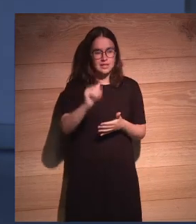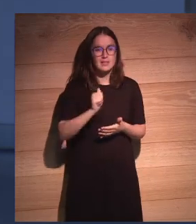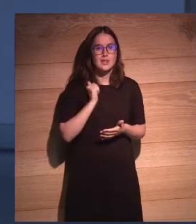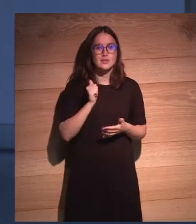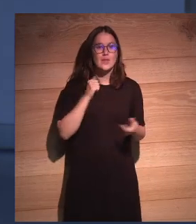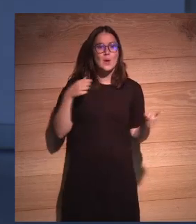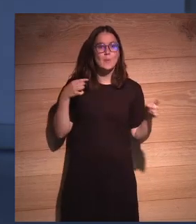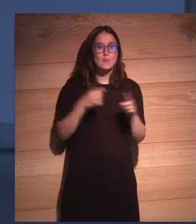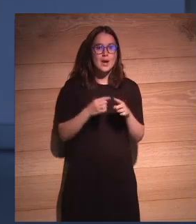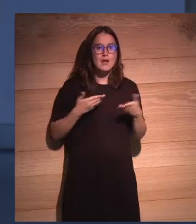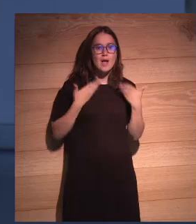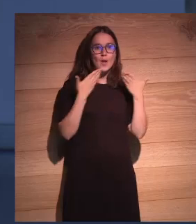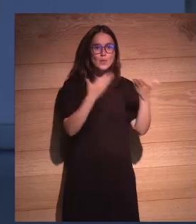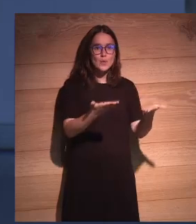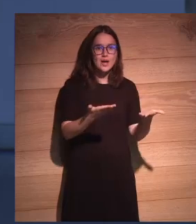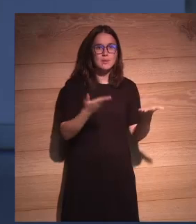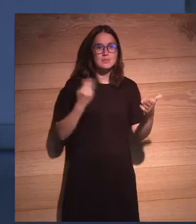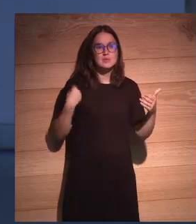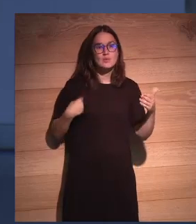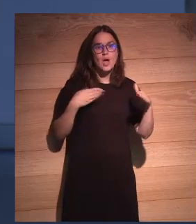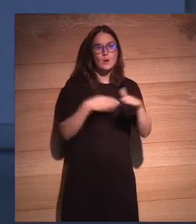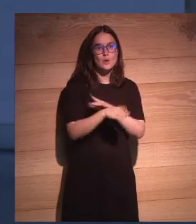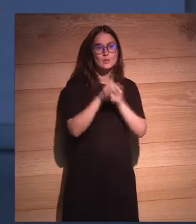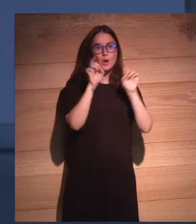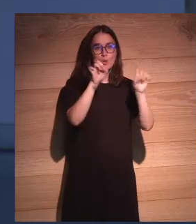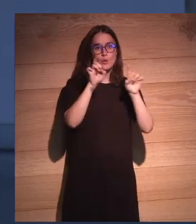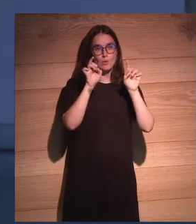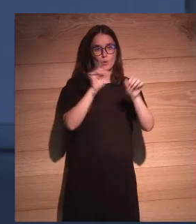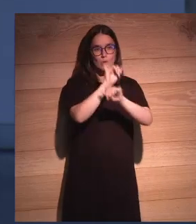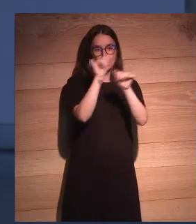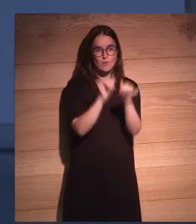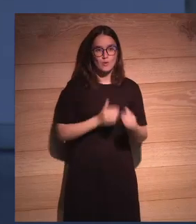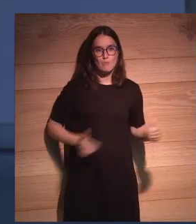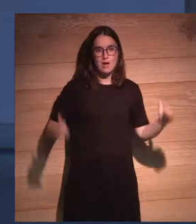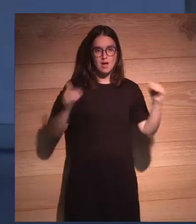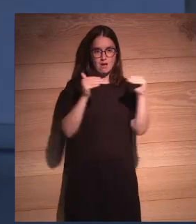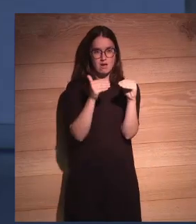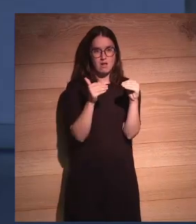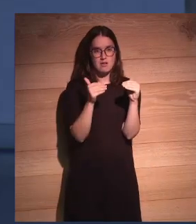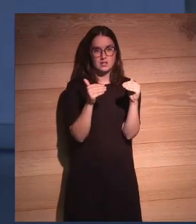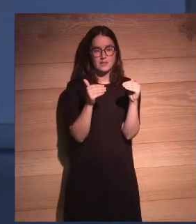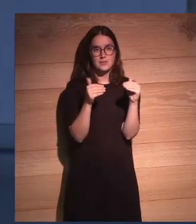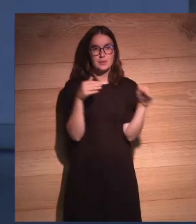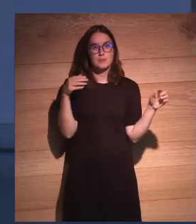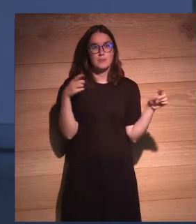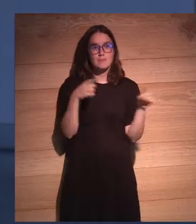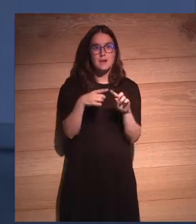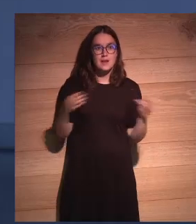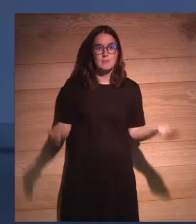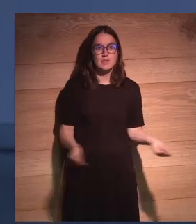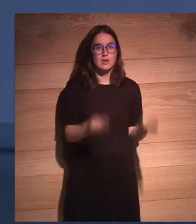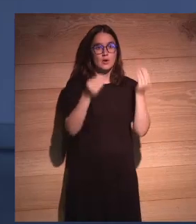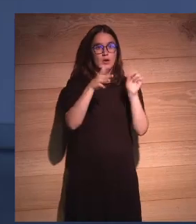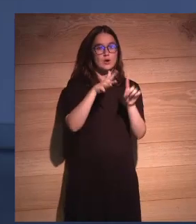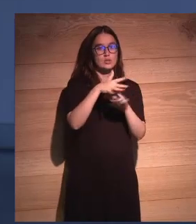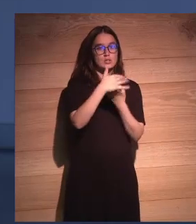para ayudar a lo que sería el acceso a la educación de forma igualitaria, para mejorar los